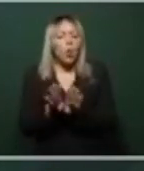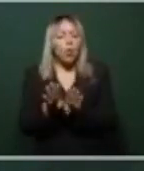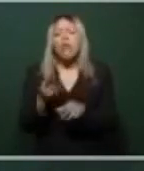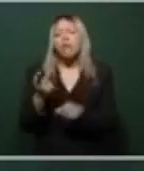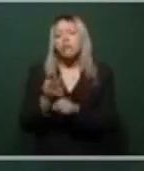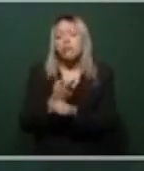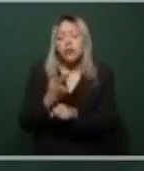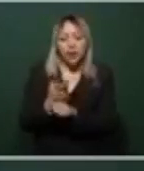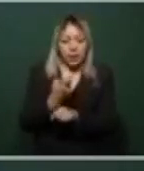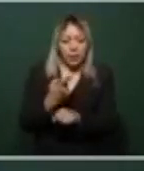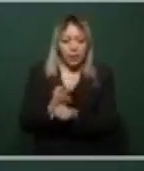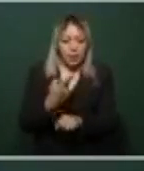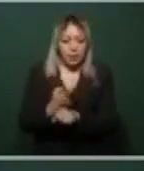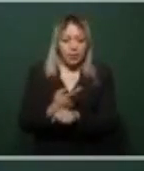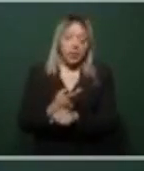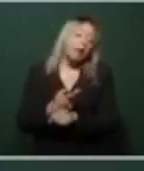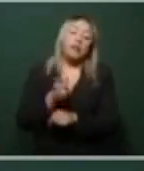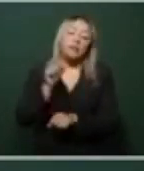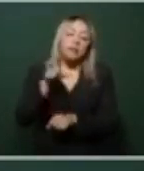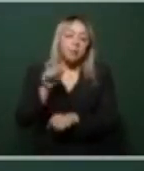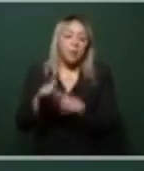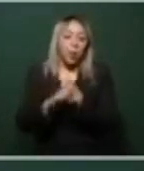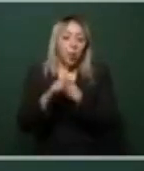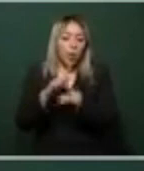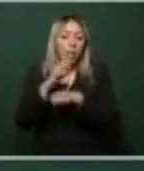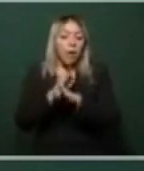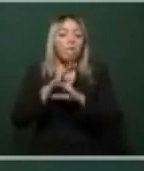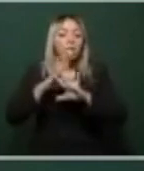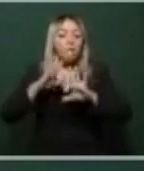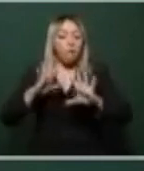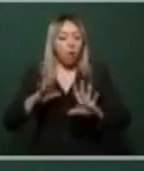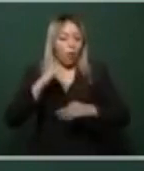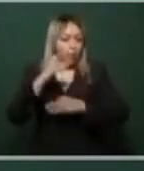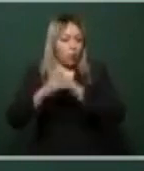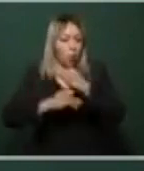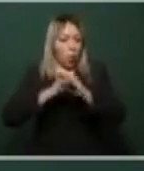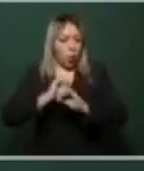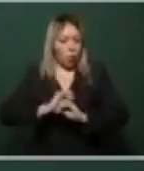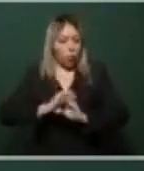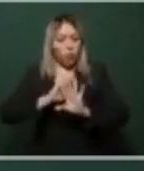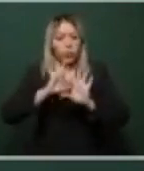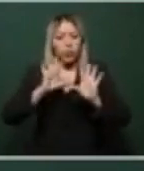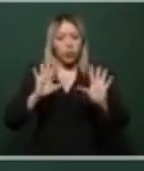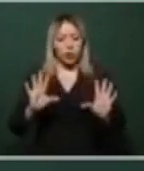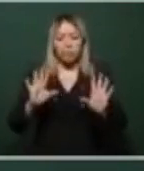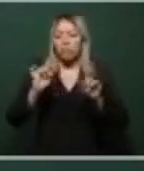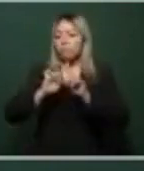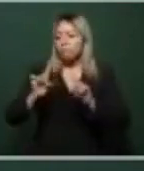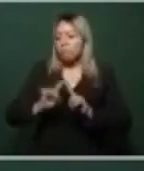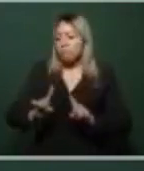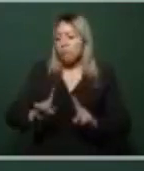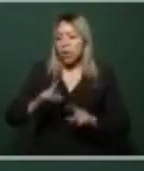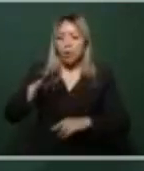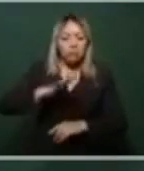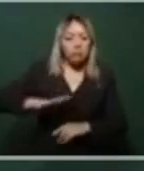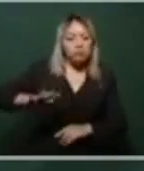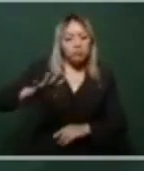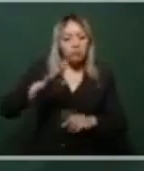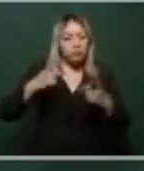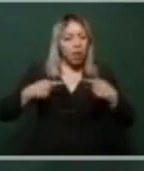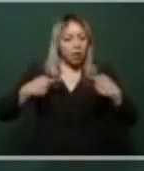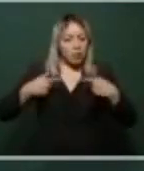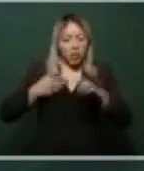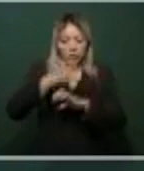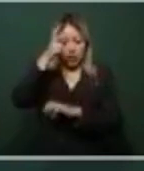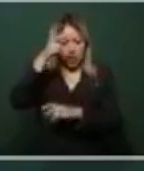estado que guarda este asunto, se informe a los ciudadanos de Hidalgo y